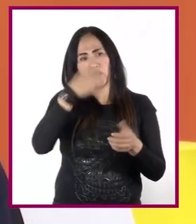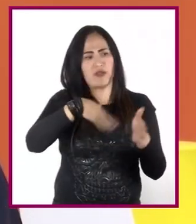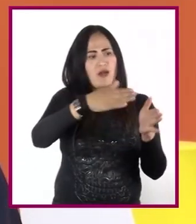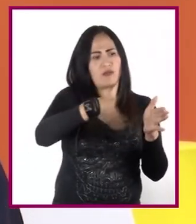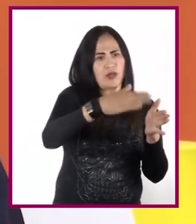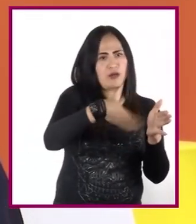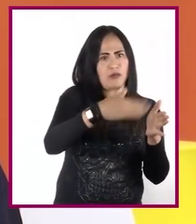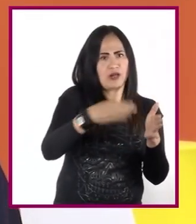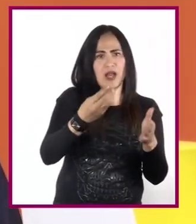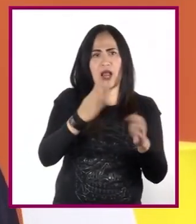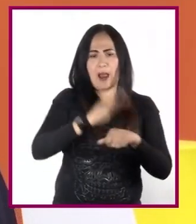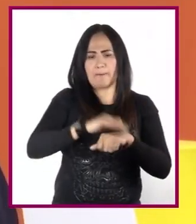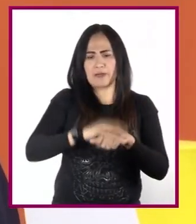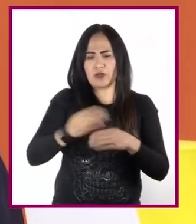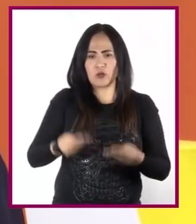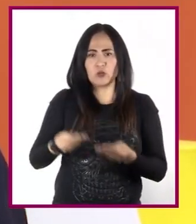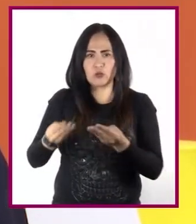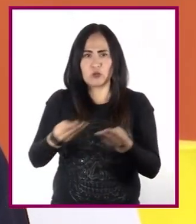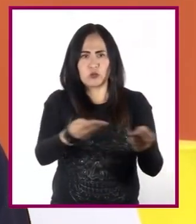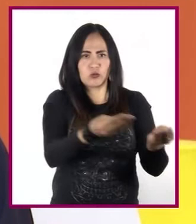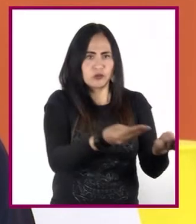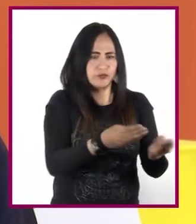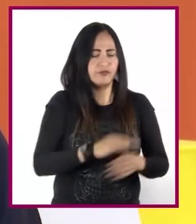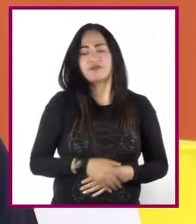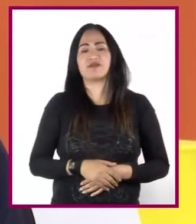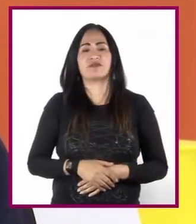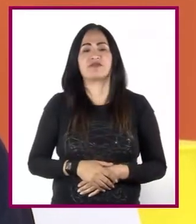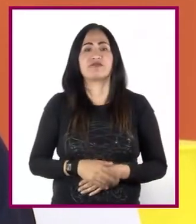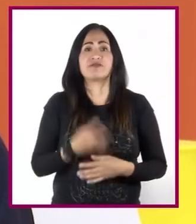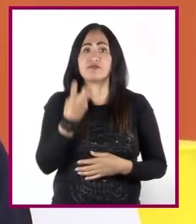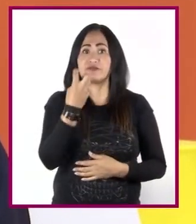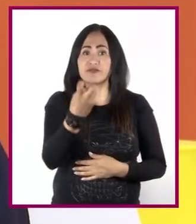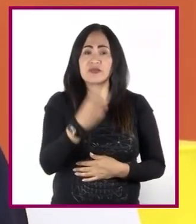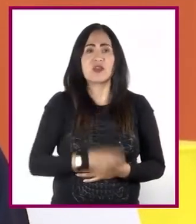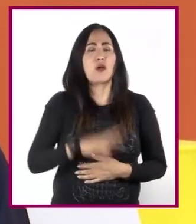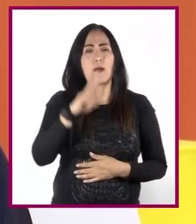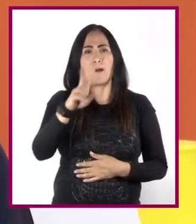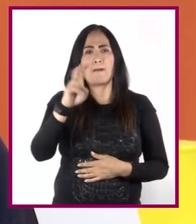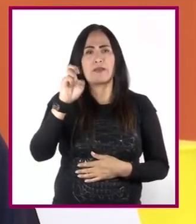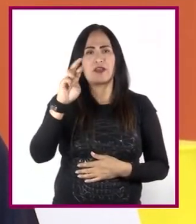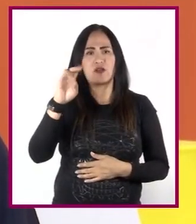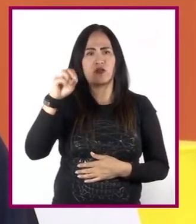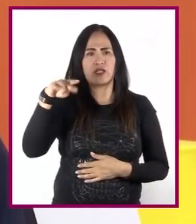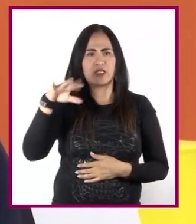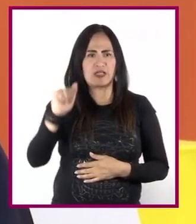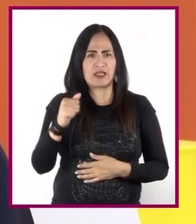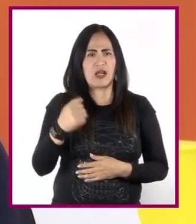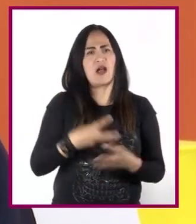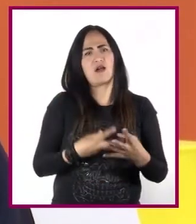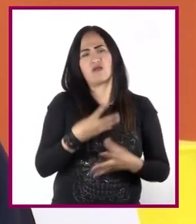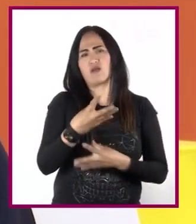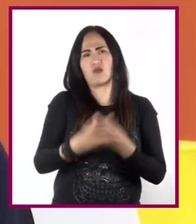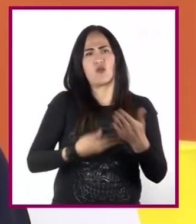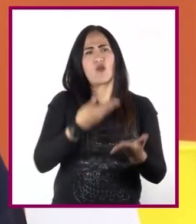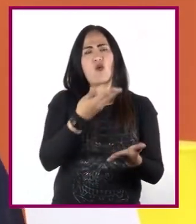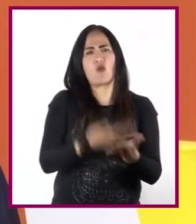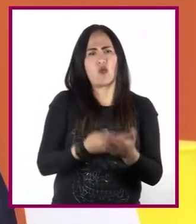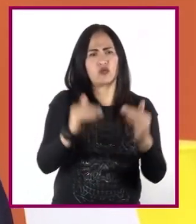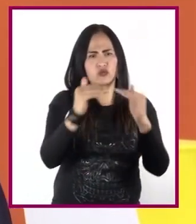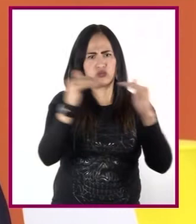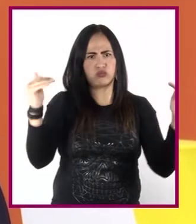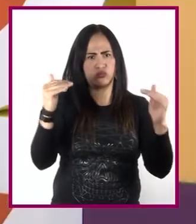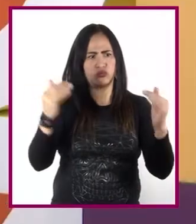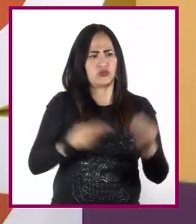para sorprender a sus amigos en el festejo. Al ver esta situación, Verónica propuso que compartieran las tarjetas de manera